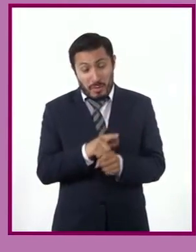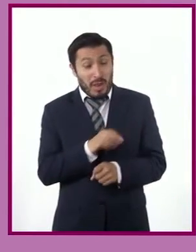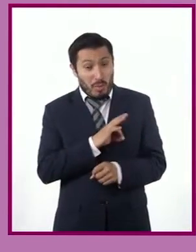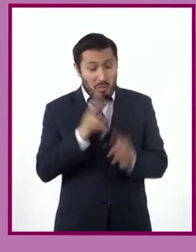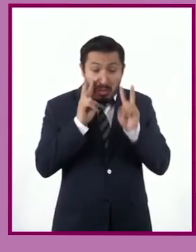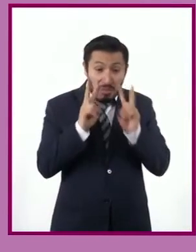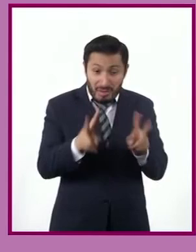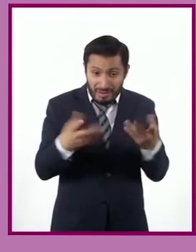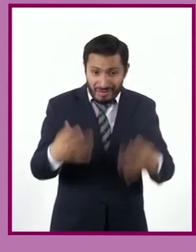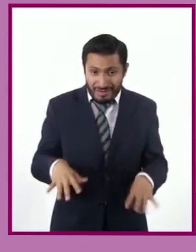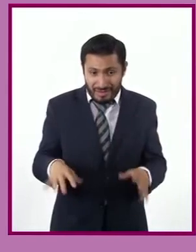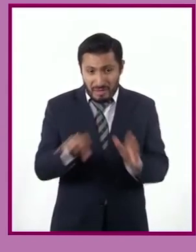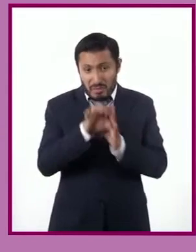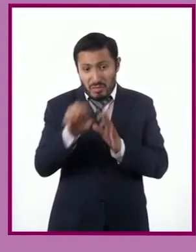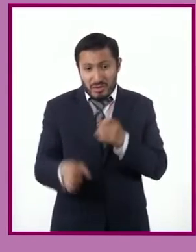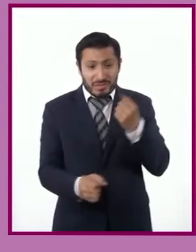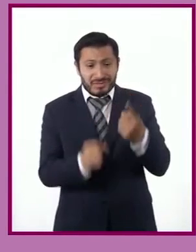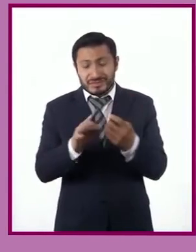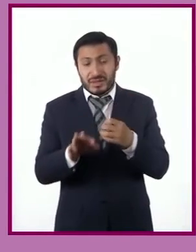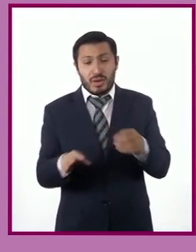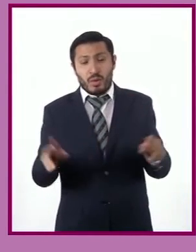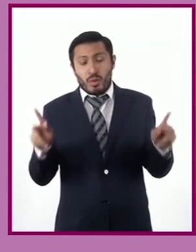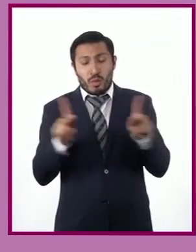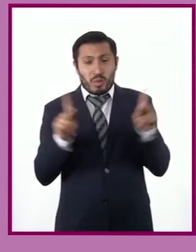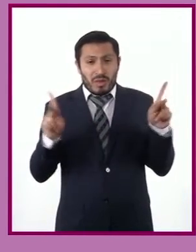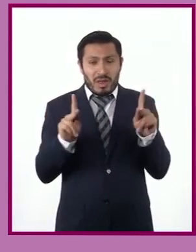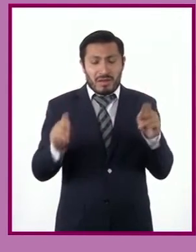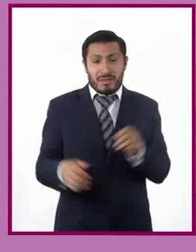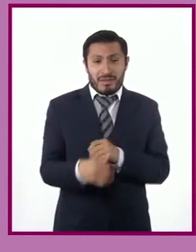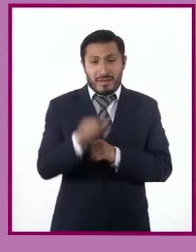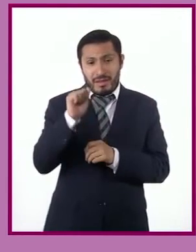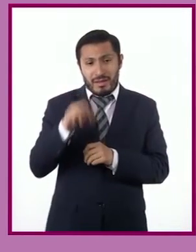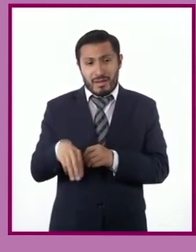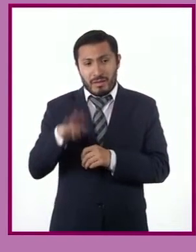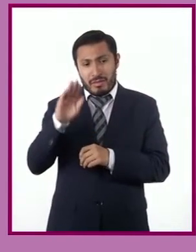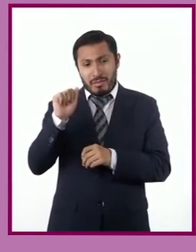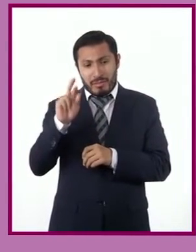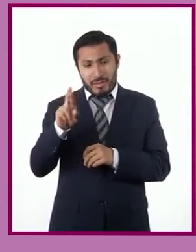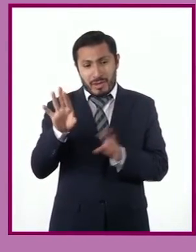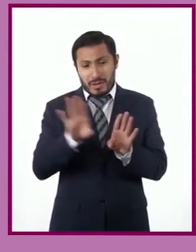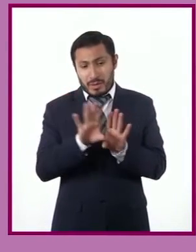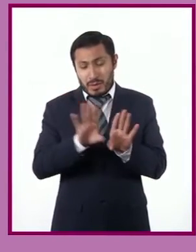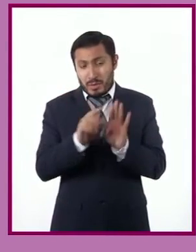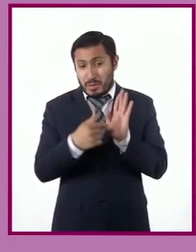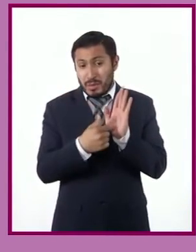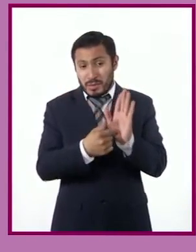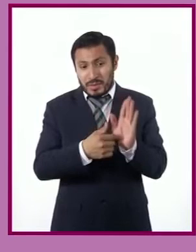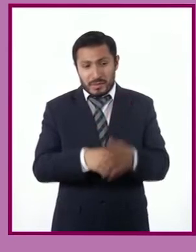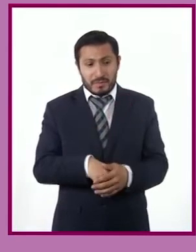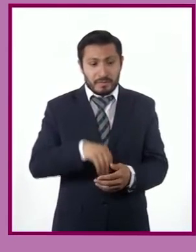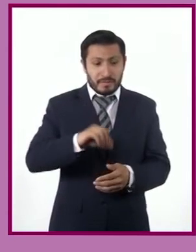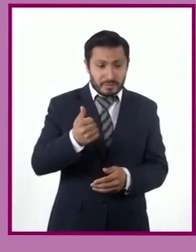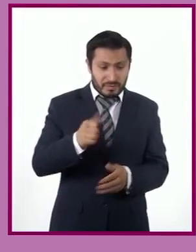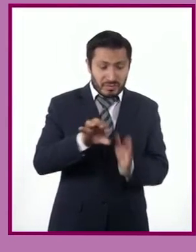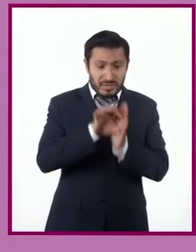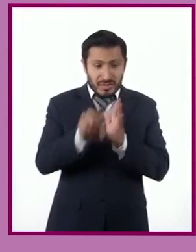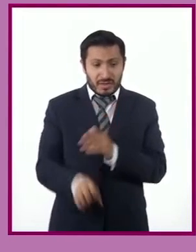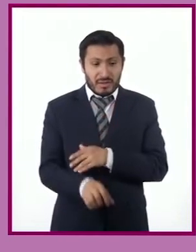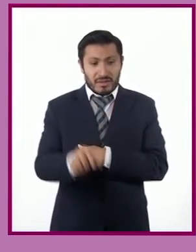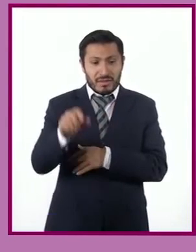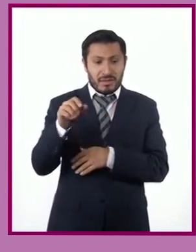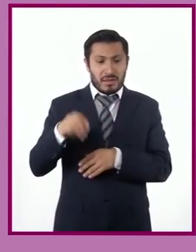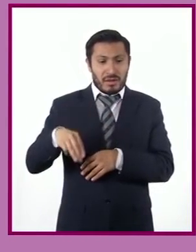creer? Es el caso de algunos insectos preservados en ámbar, como estas bellezas. Otro ejemplo son los